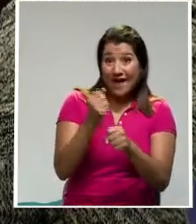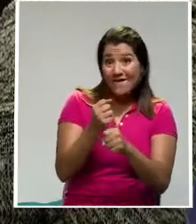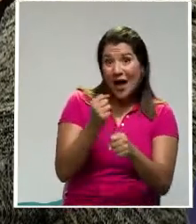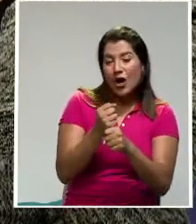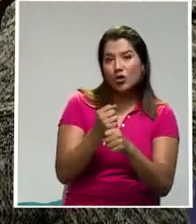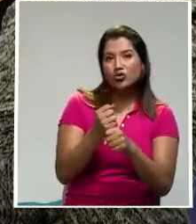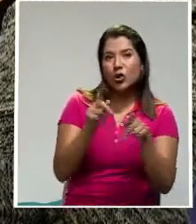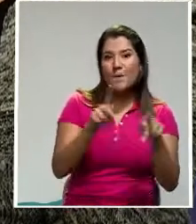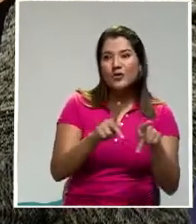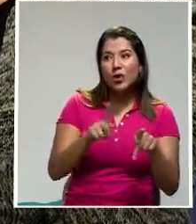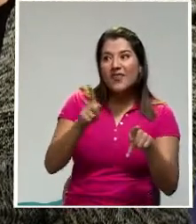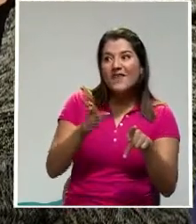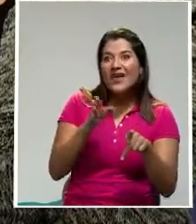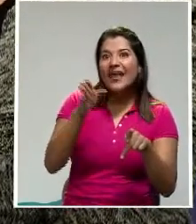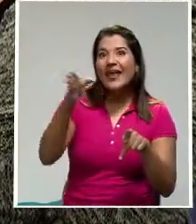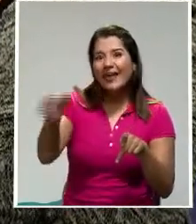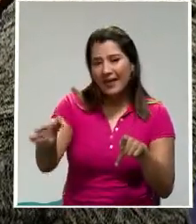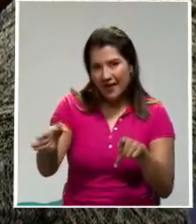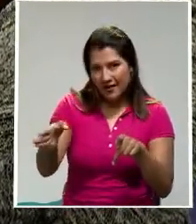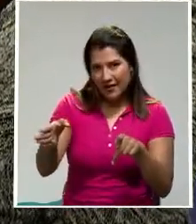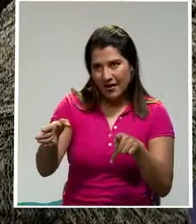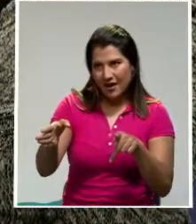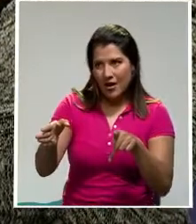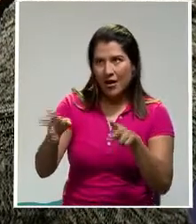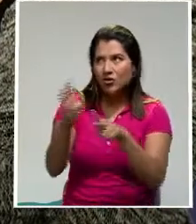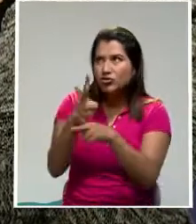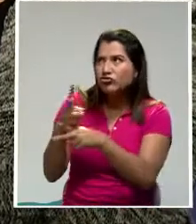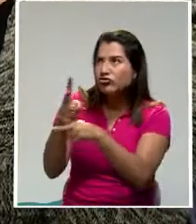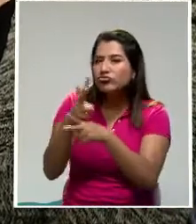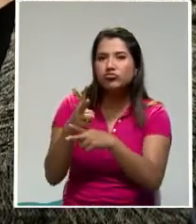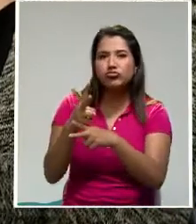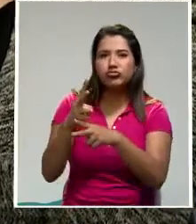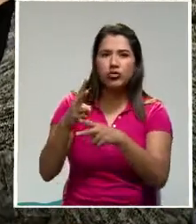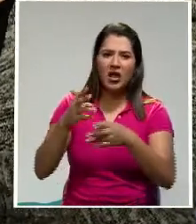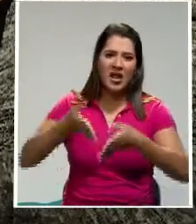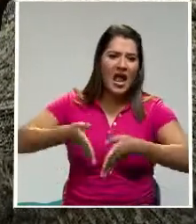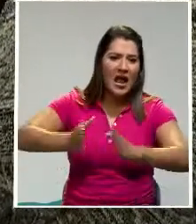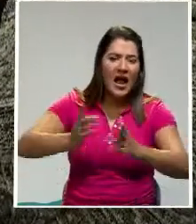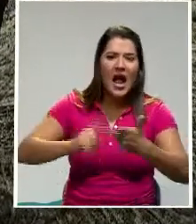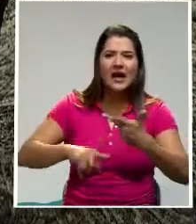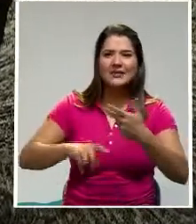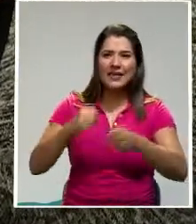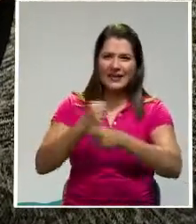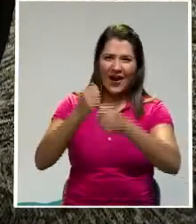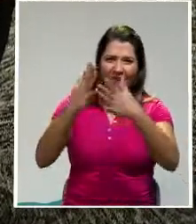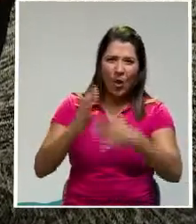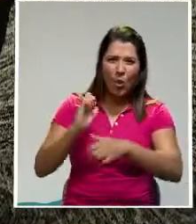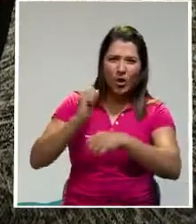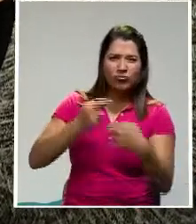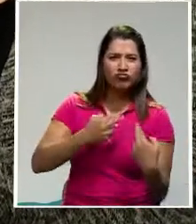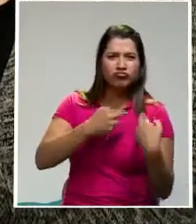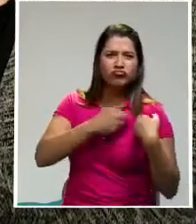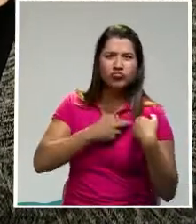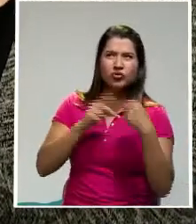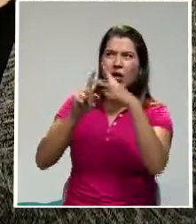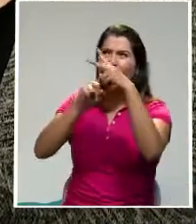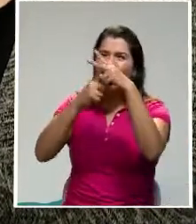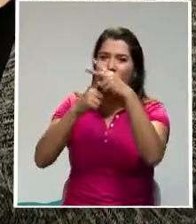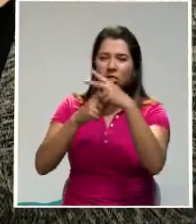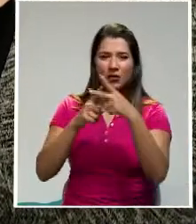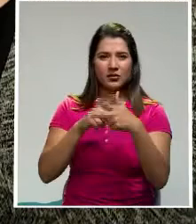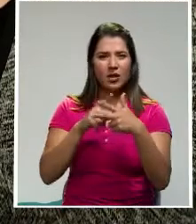en obra, en la calle, las famosas cuadrillas del ICE que uno veía. ¿Qué porcentaje de la operación